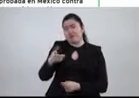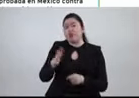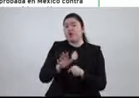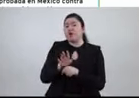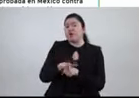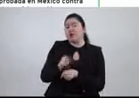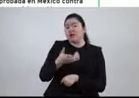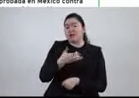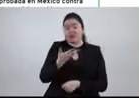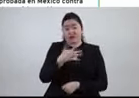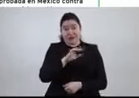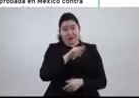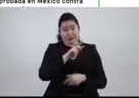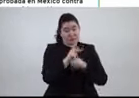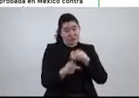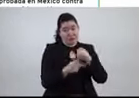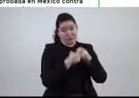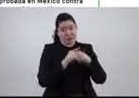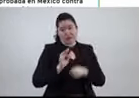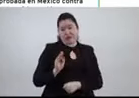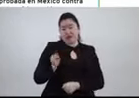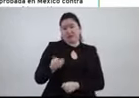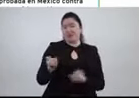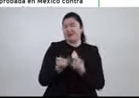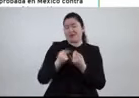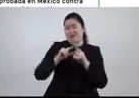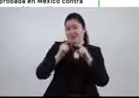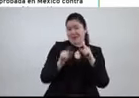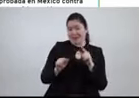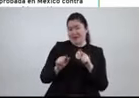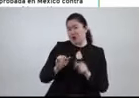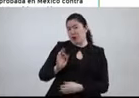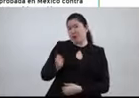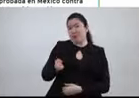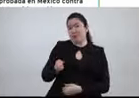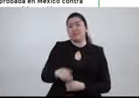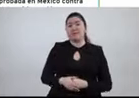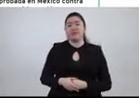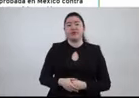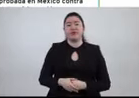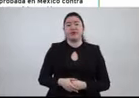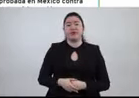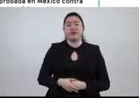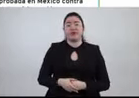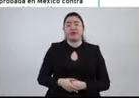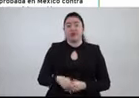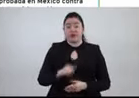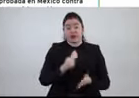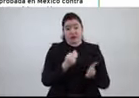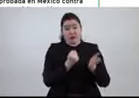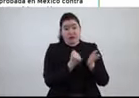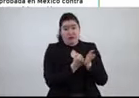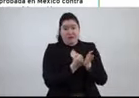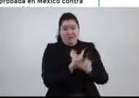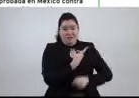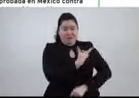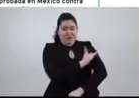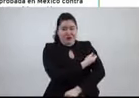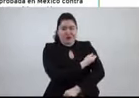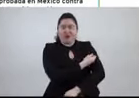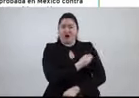en más de 10 países, incluidos México, como lo mencionábamos aquí. Esta vacuna tiene la facultad y es